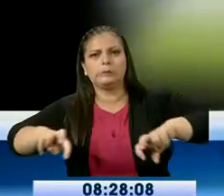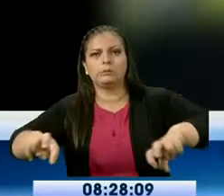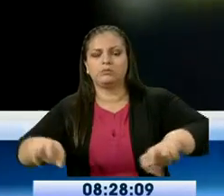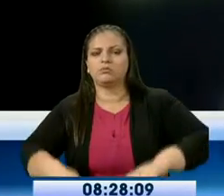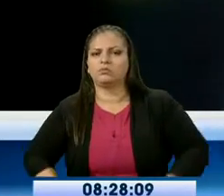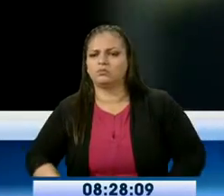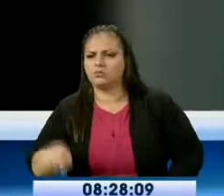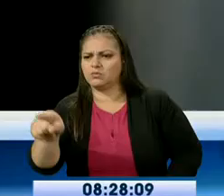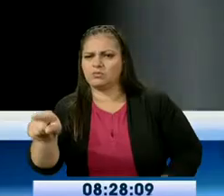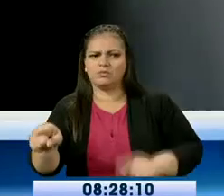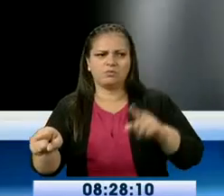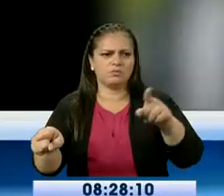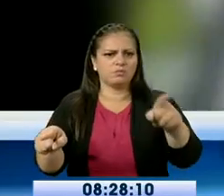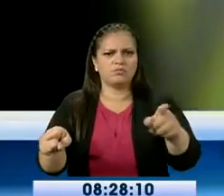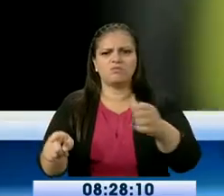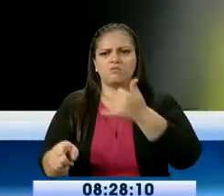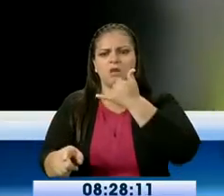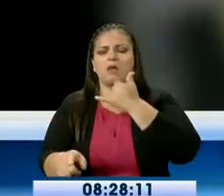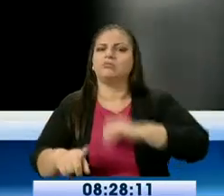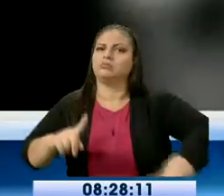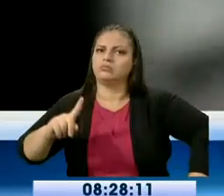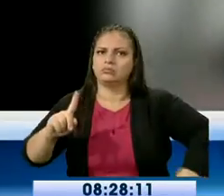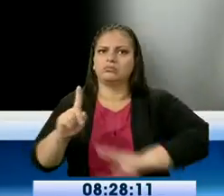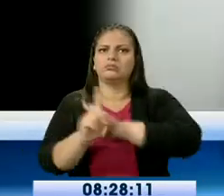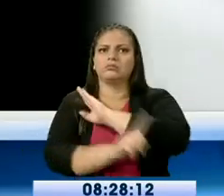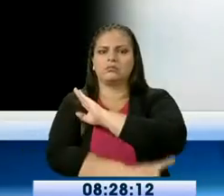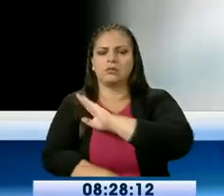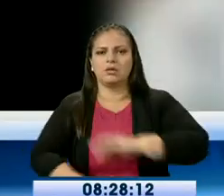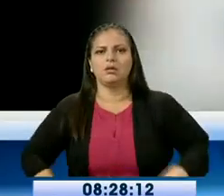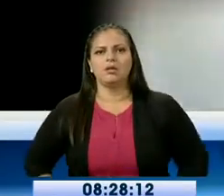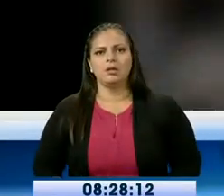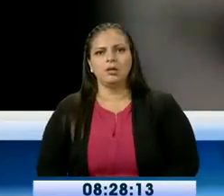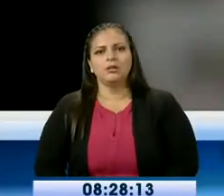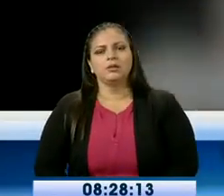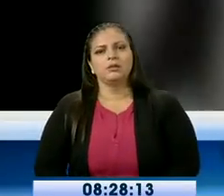sanción de ser necesario a la gente. Informó Adriana Peralta.